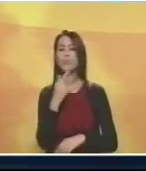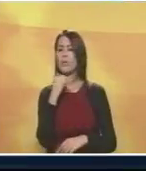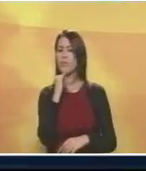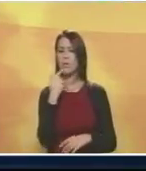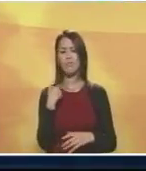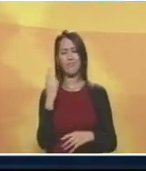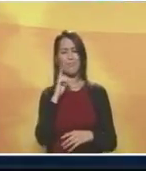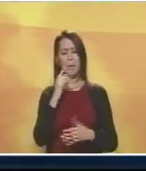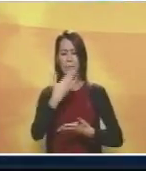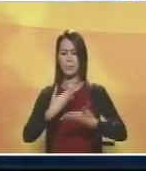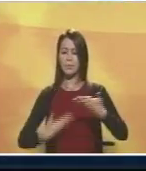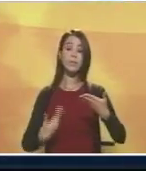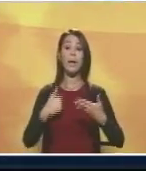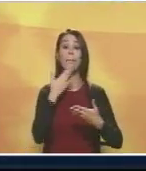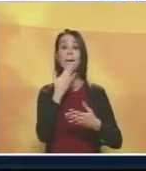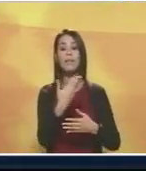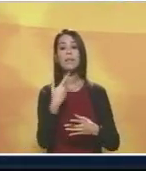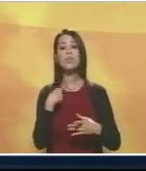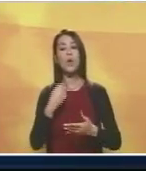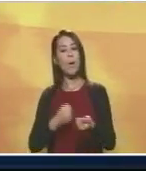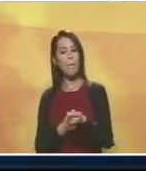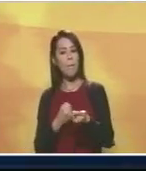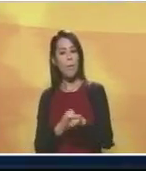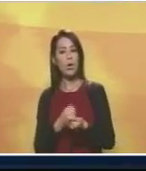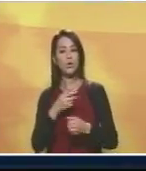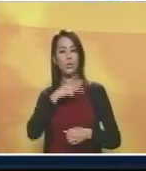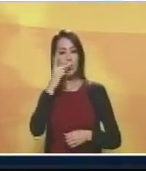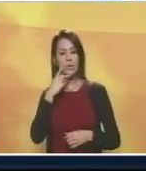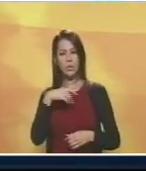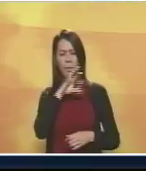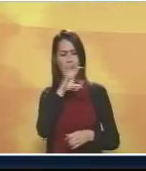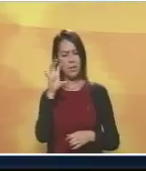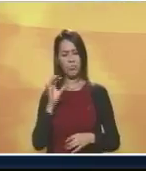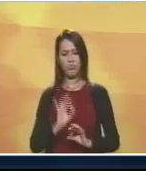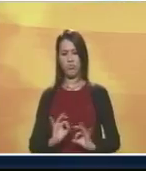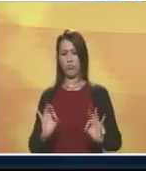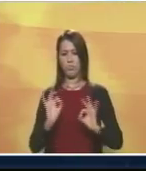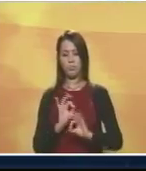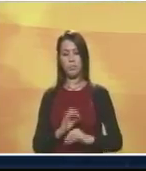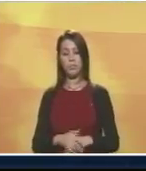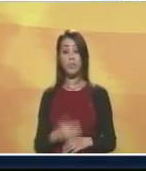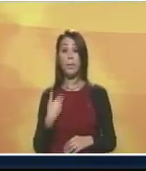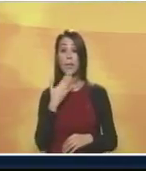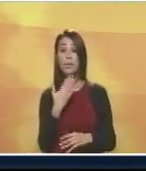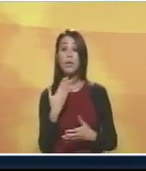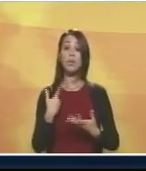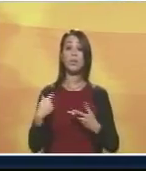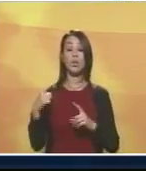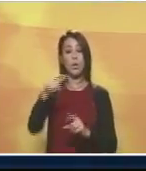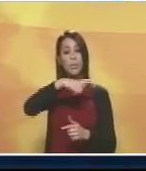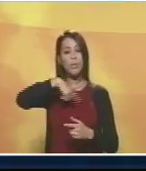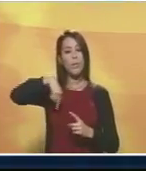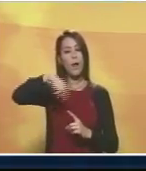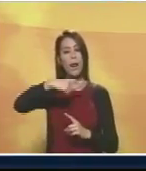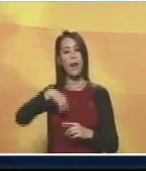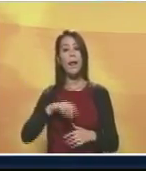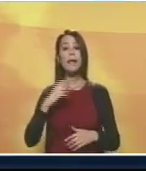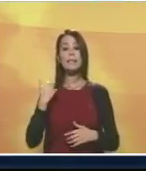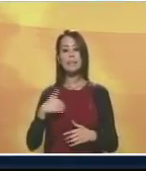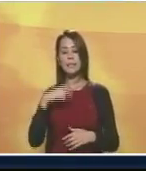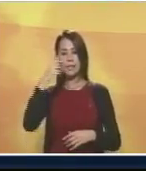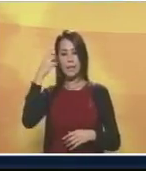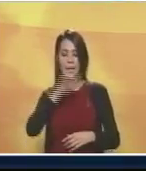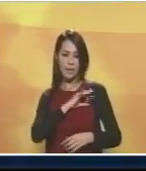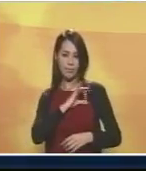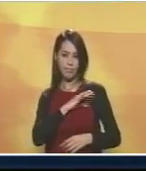de una carta que haya pedido asilo político en algún país. Borges informó que la realización de una gira internacional por Brasil, Chile, Argentina,